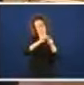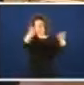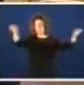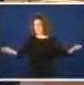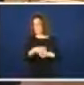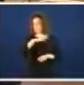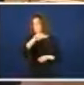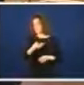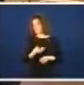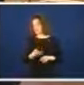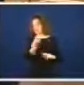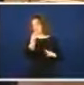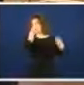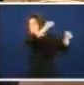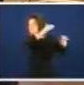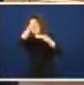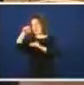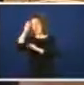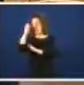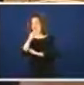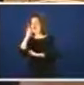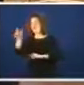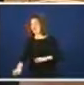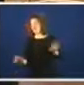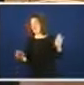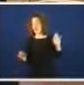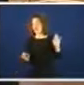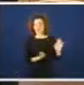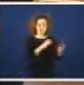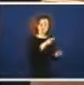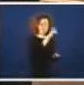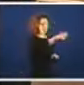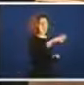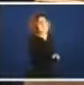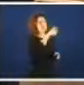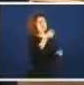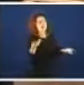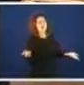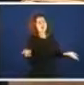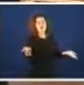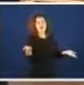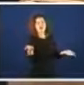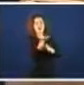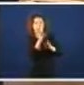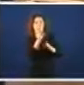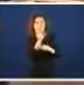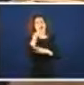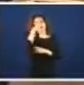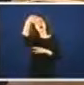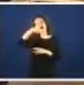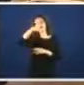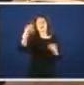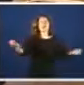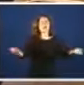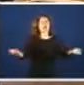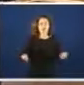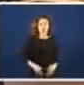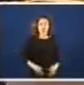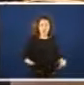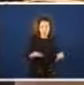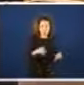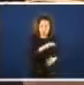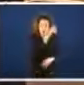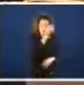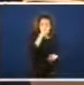posible sucesor do señor Rajoy Pero, señor Fijo, máis alada retórica que? Que,